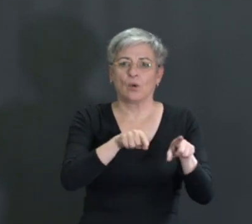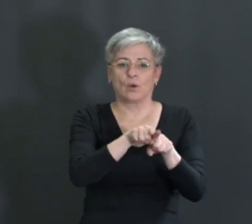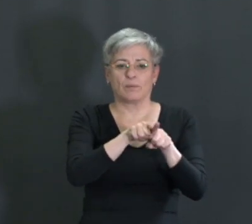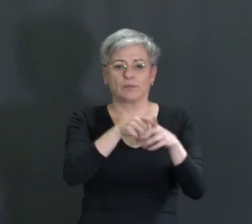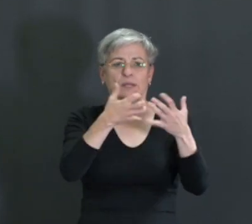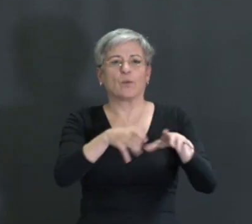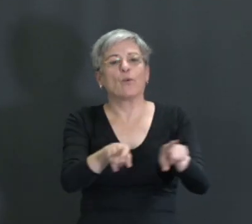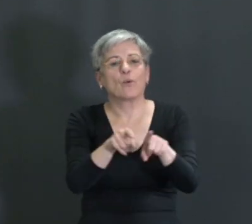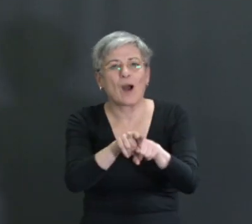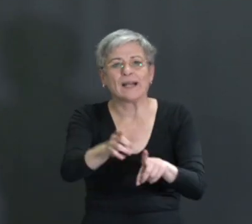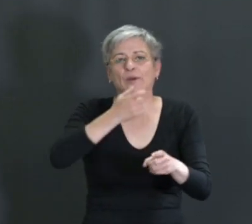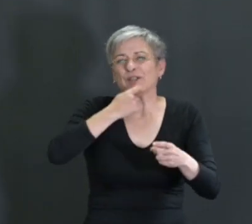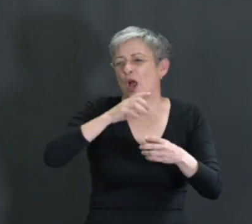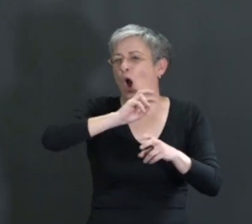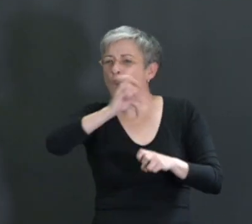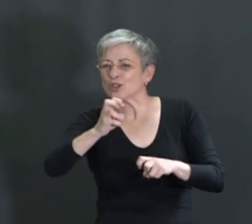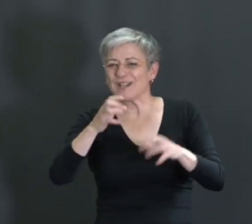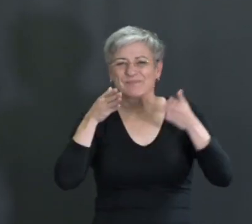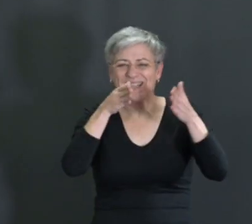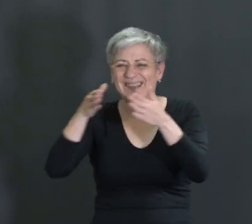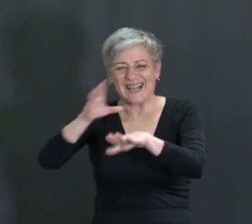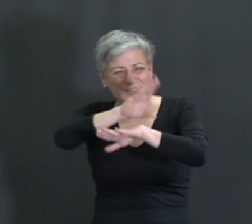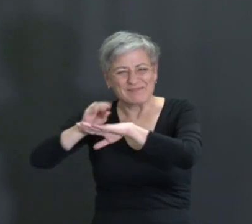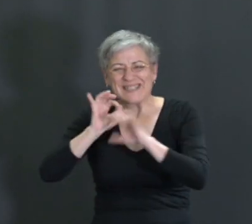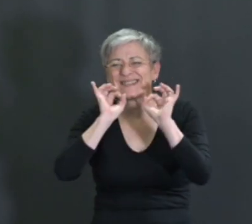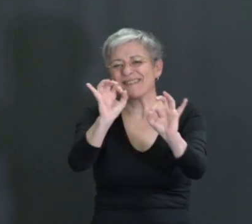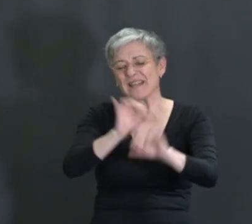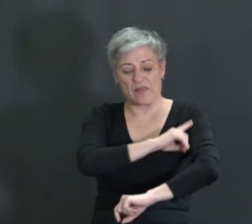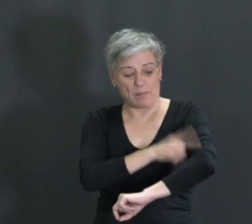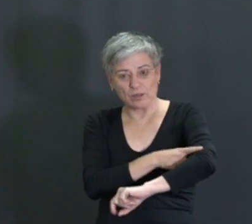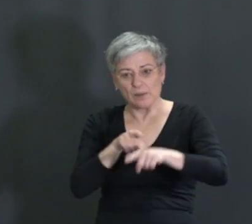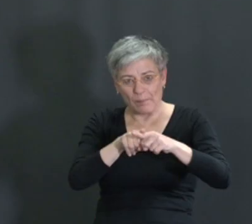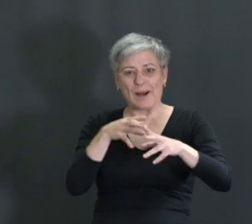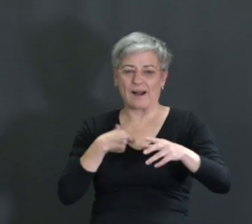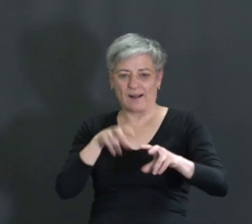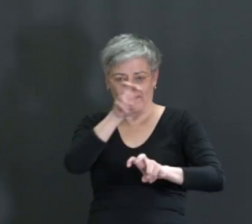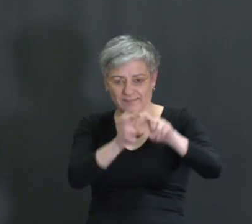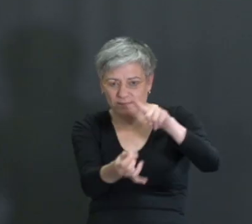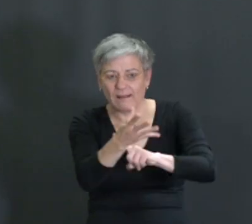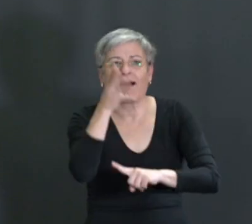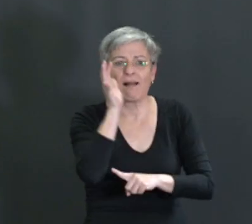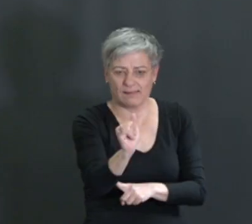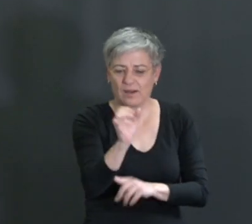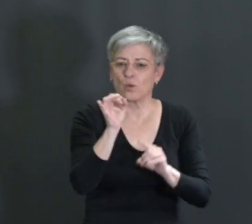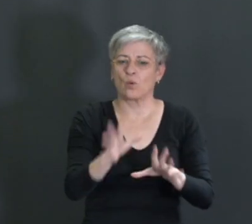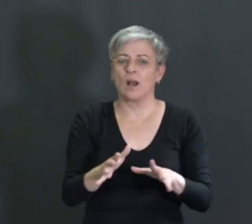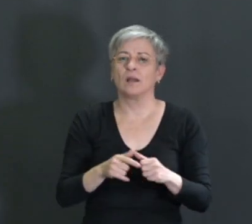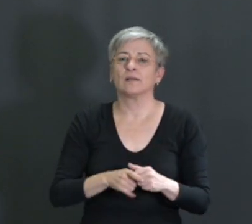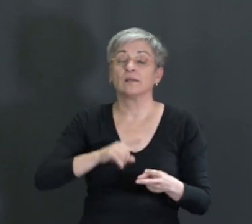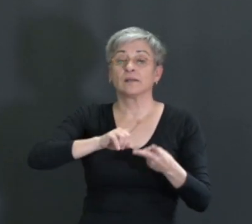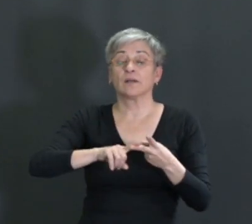los Decathlon, al Corte Inglés, al mismo sitio que material deportivo, que el